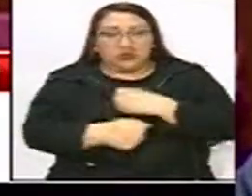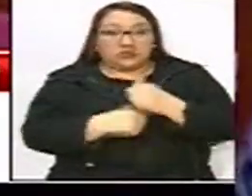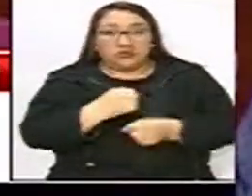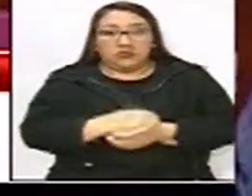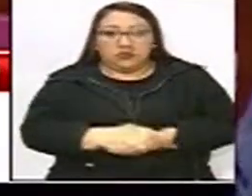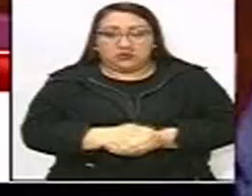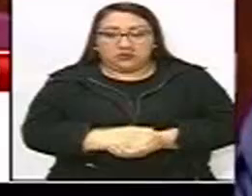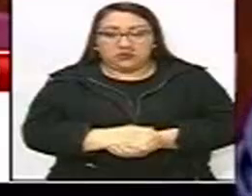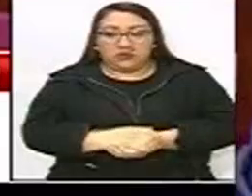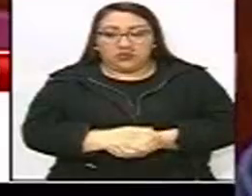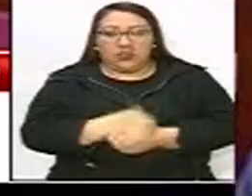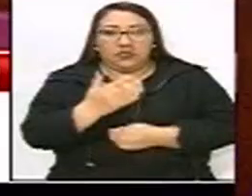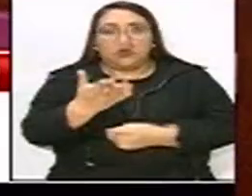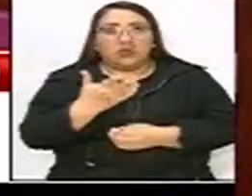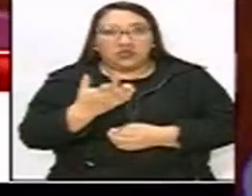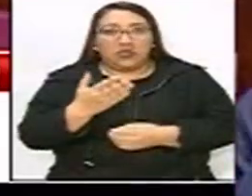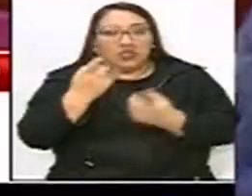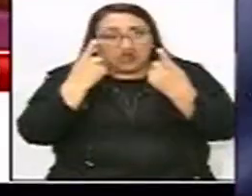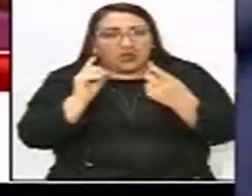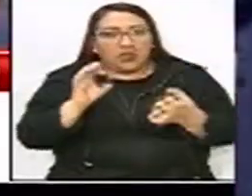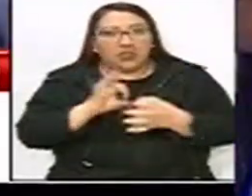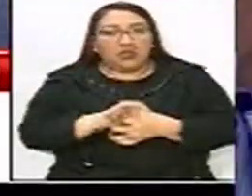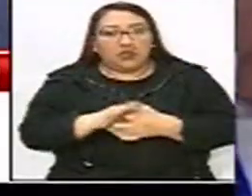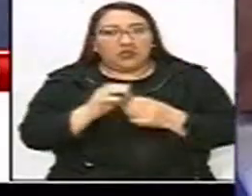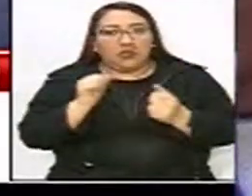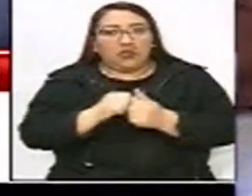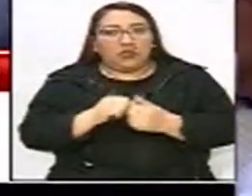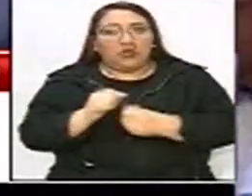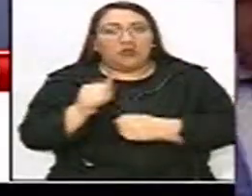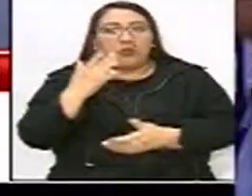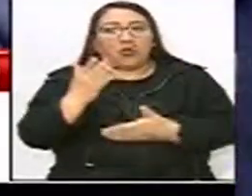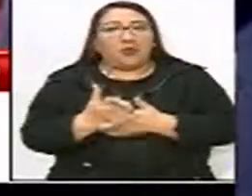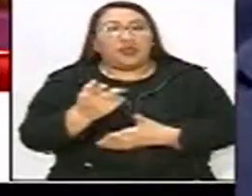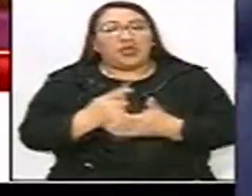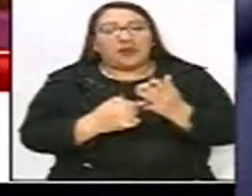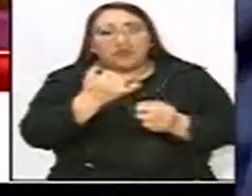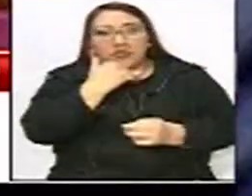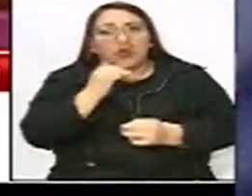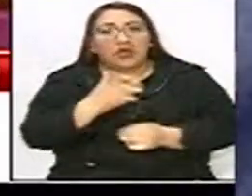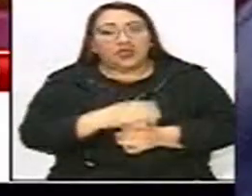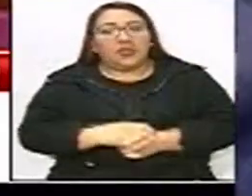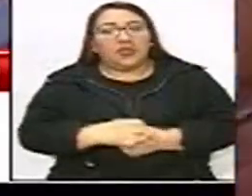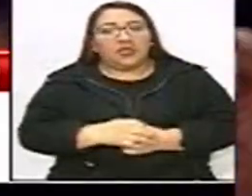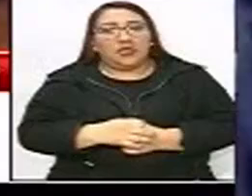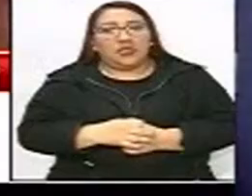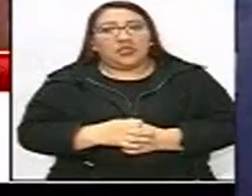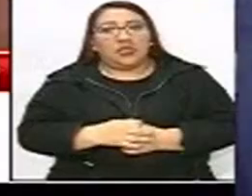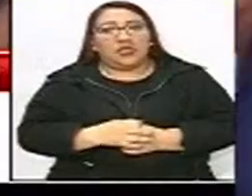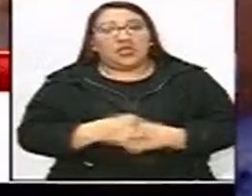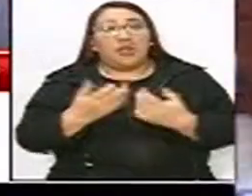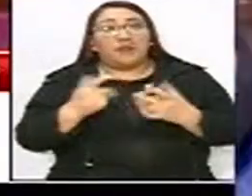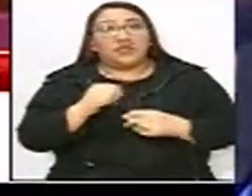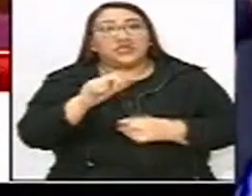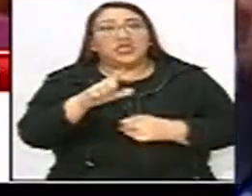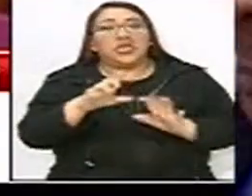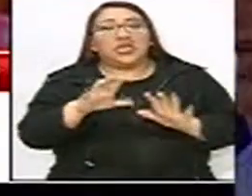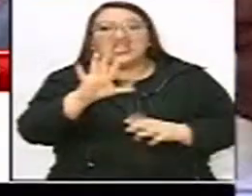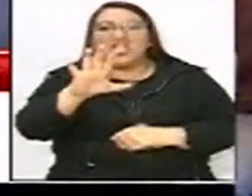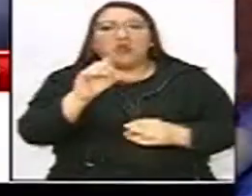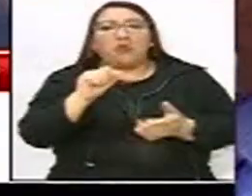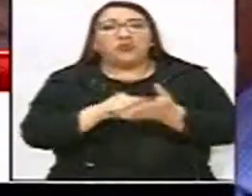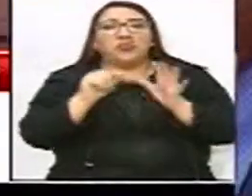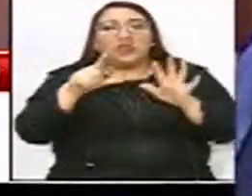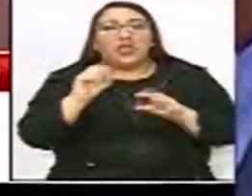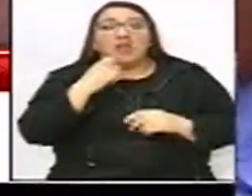año, nos solicita trato directo justamente por la controversia que se ha generado entre que la empresa dice que es 5 soles 70 y